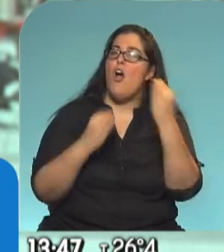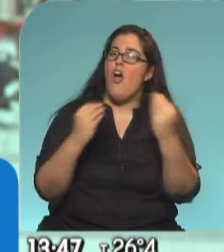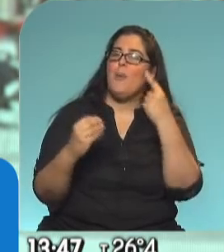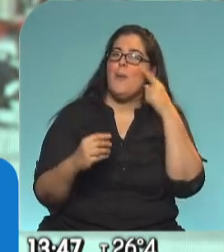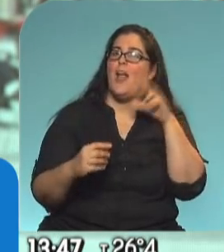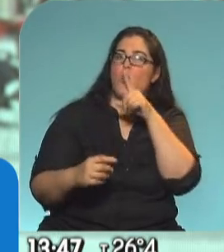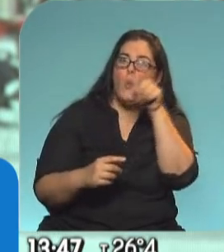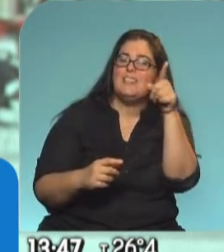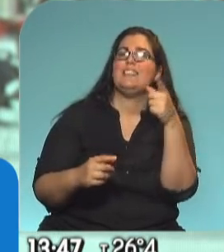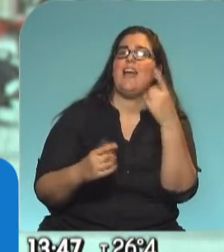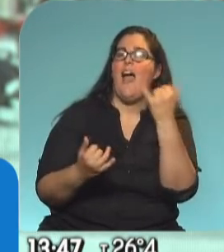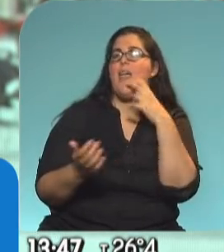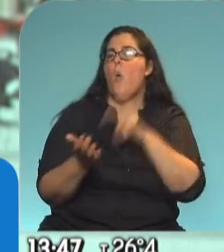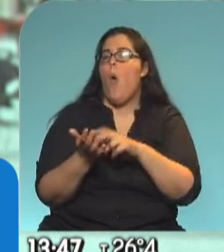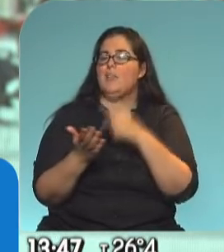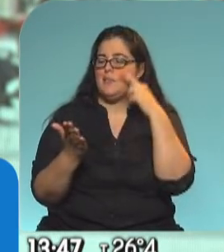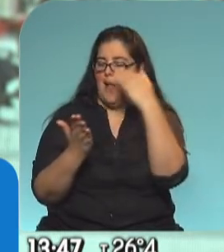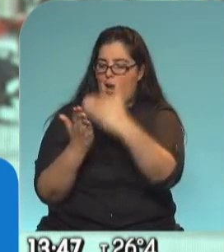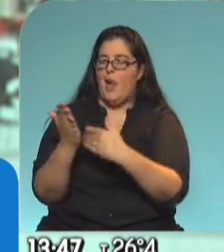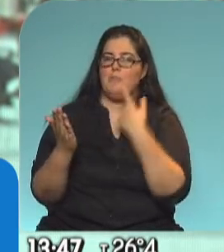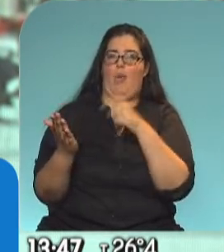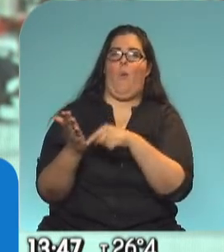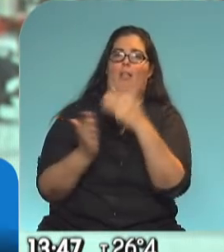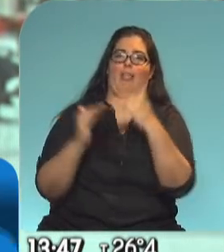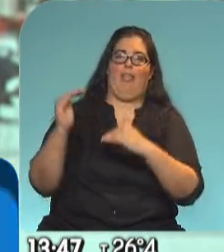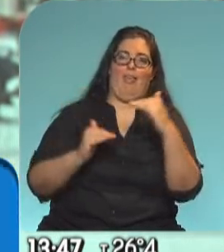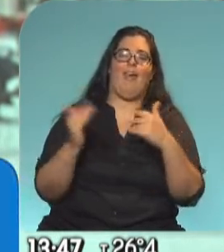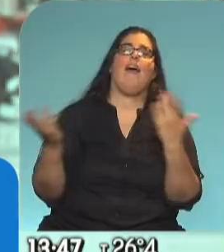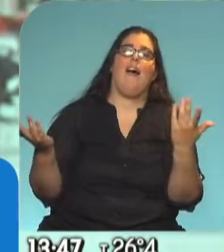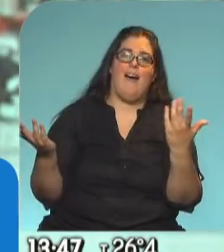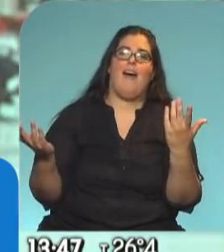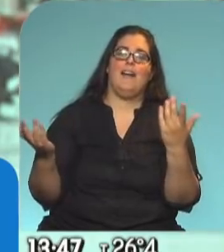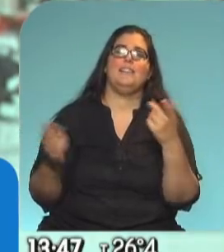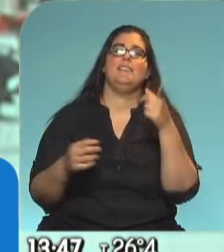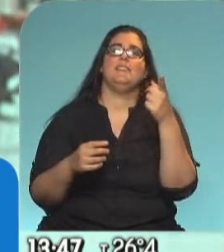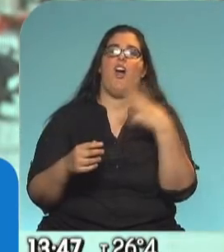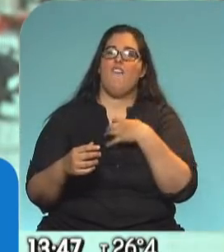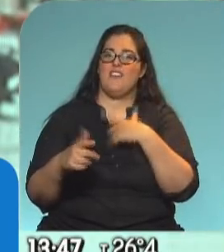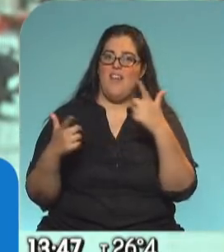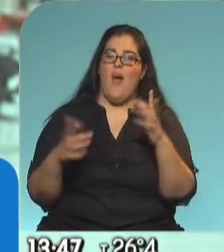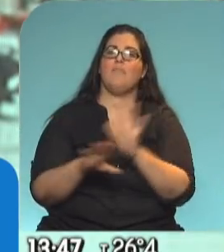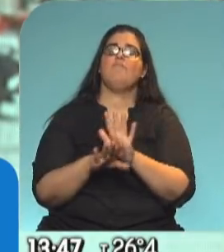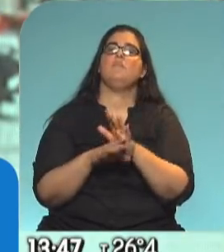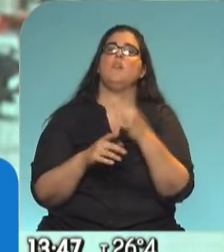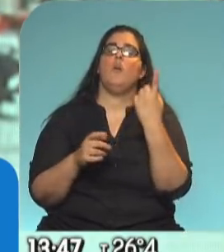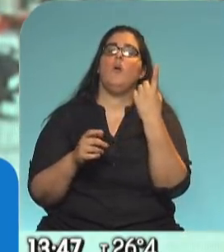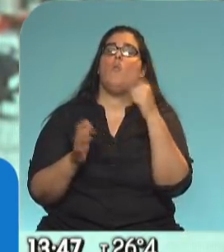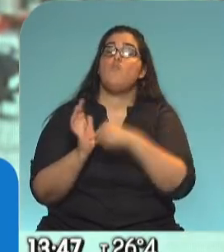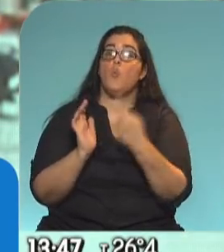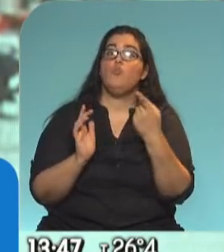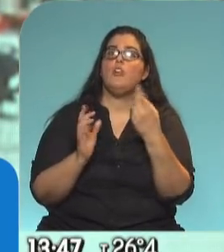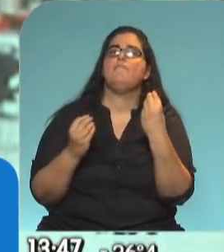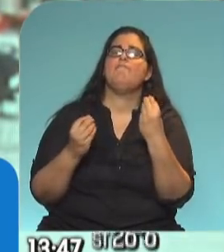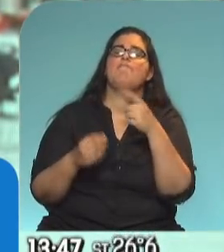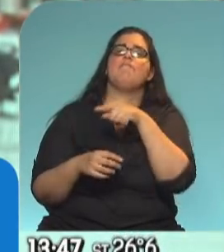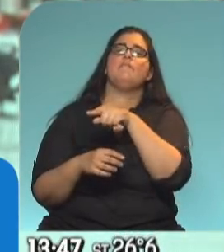rusos. Digo, esto hay encuestas que lo miden. Y justamente también un elemento en todo esto tiene que ver justamente con la vinculación o la